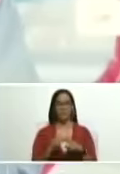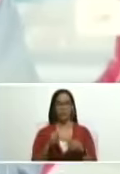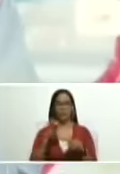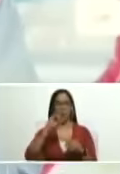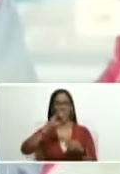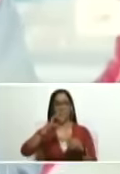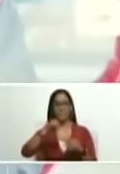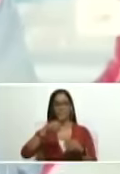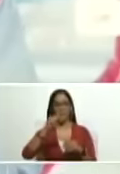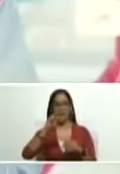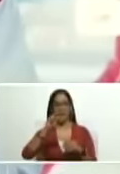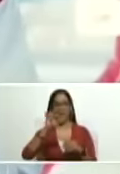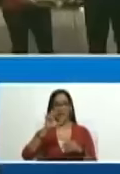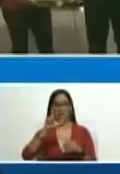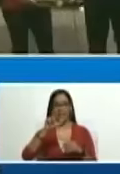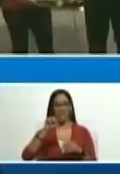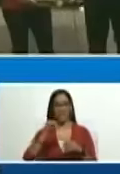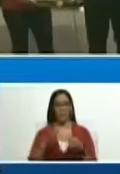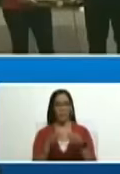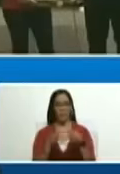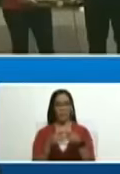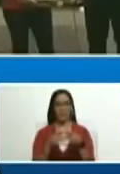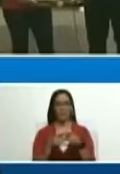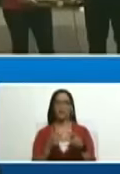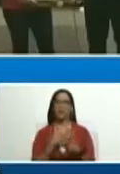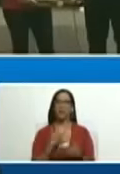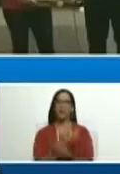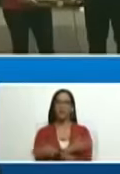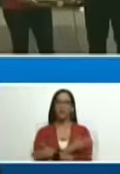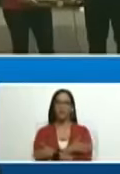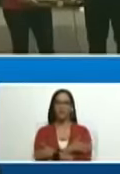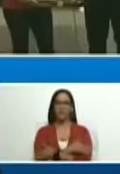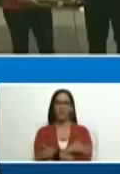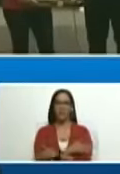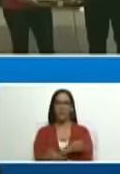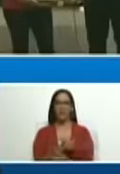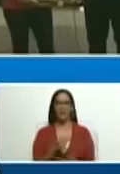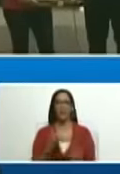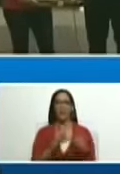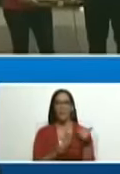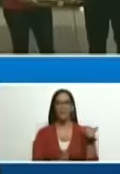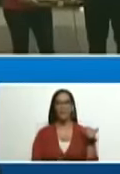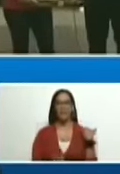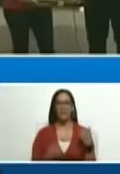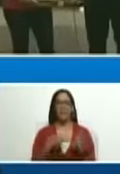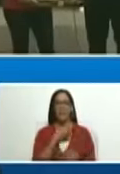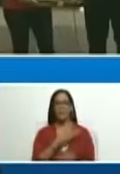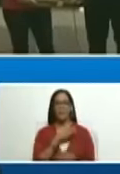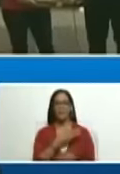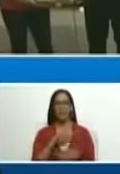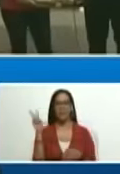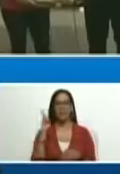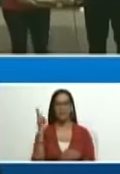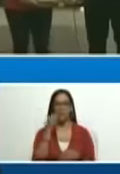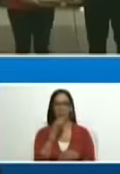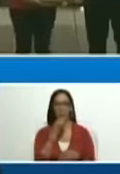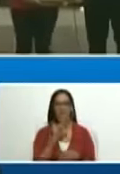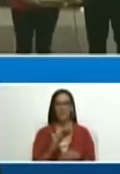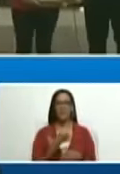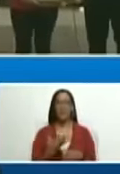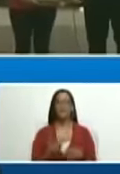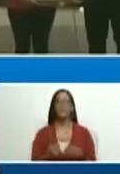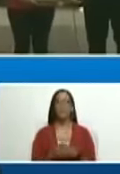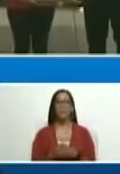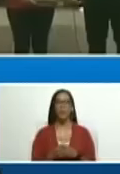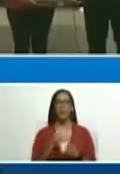compañera Jacqueline Faría. Quiero felicitar a Jacqueline, presidenta de la Gran Misión Venezuela Bella, por la